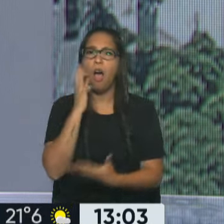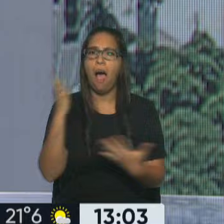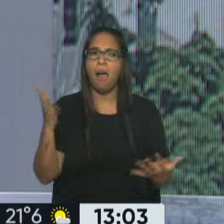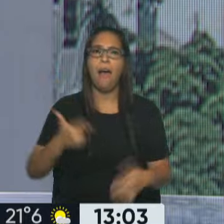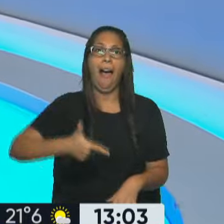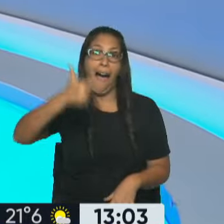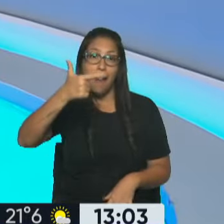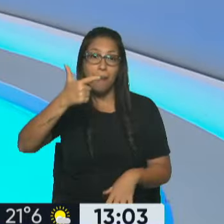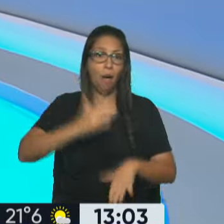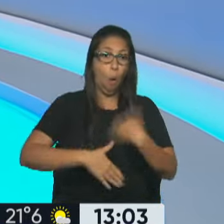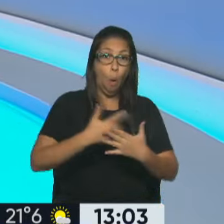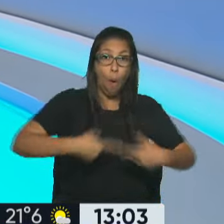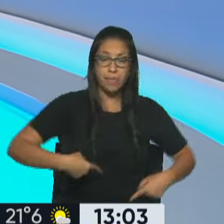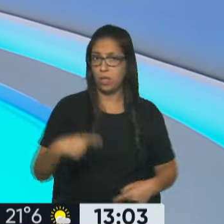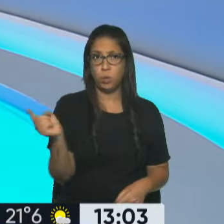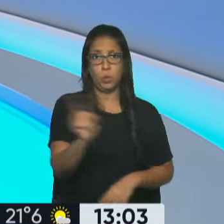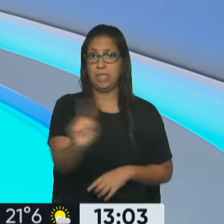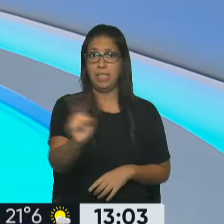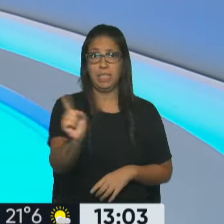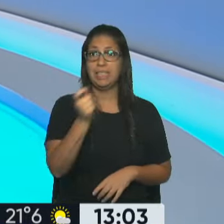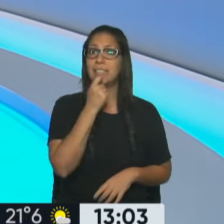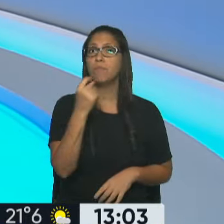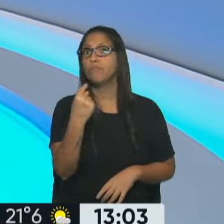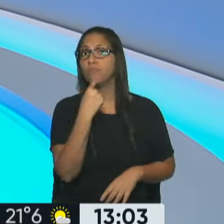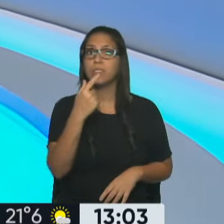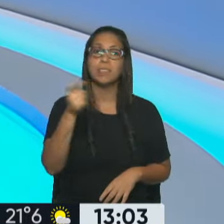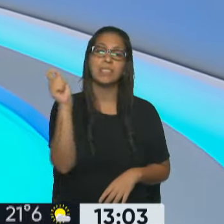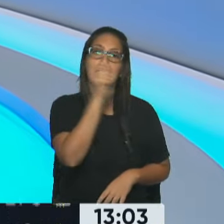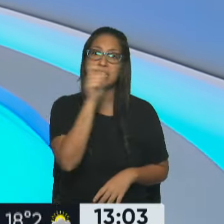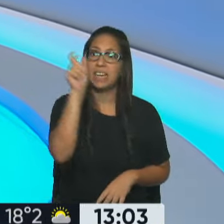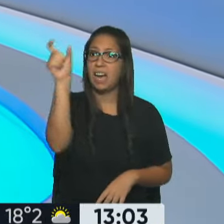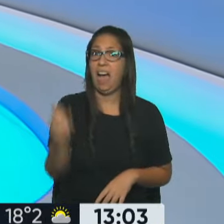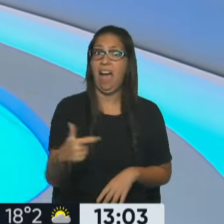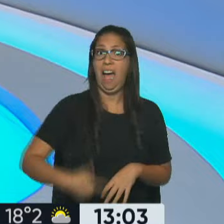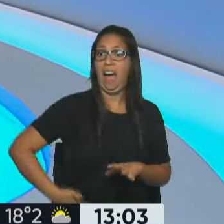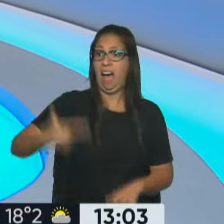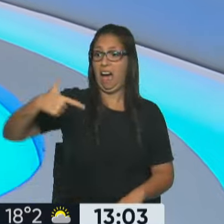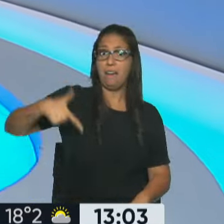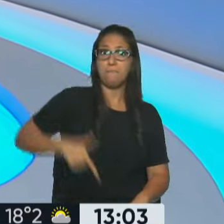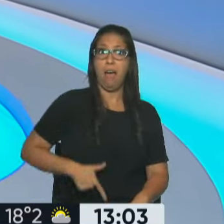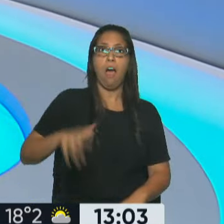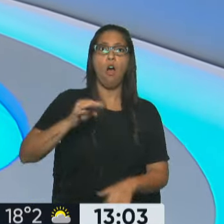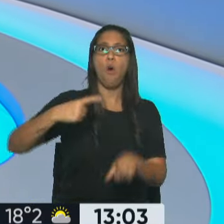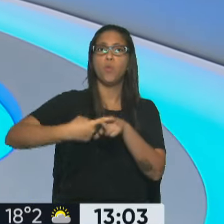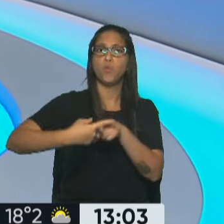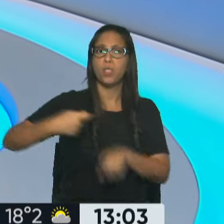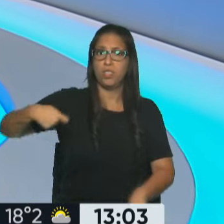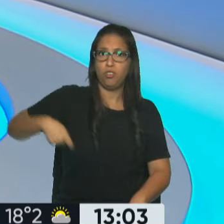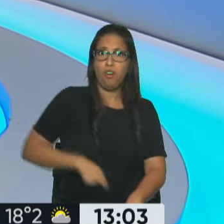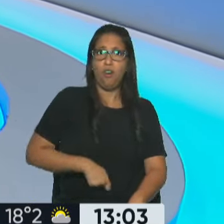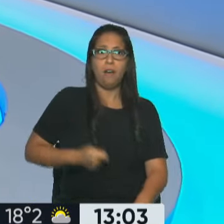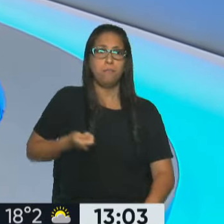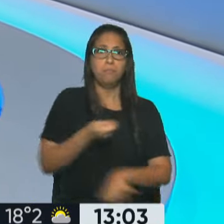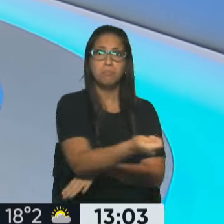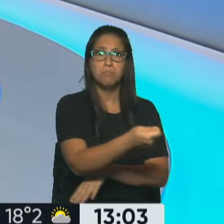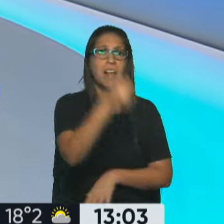es un juguete. O sea, el chico o la chica que porta un arma de fuego o un arma blanca y que hiere a otra persona, aún